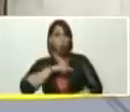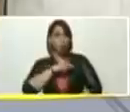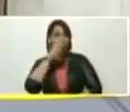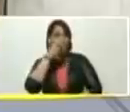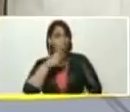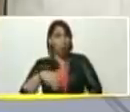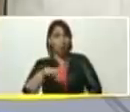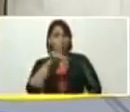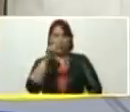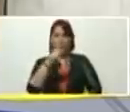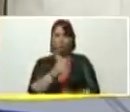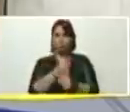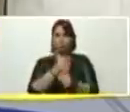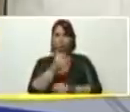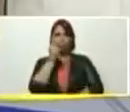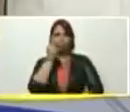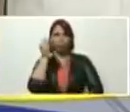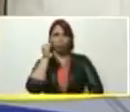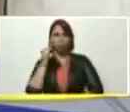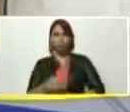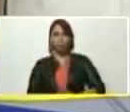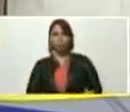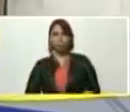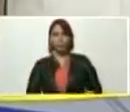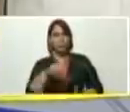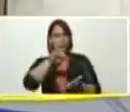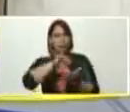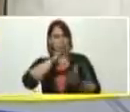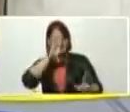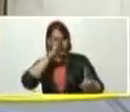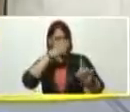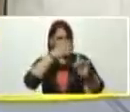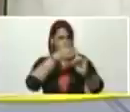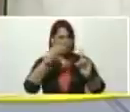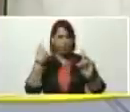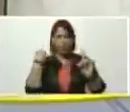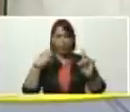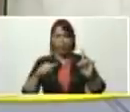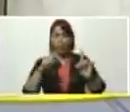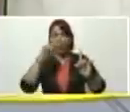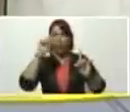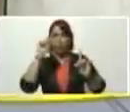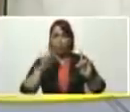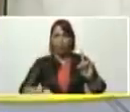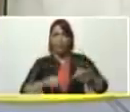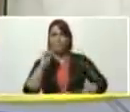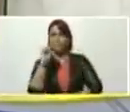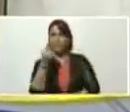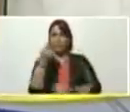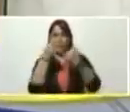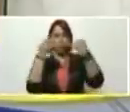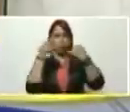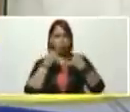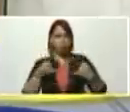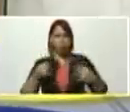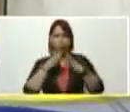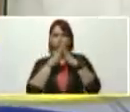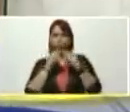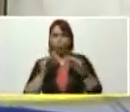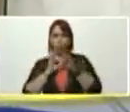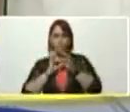los trabajadores y trabajadoras. Es un centro que tenemos, la primera línea de todas,